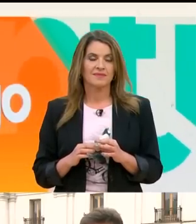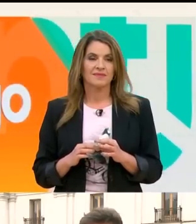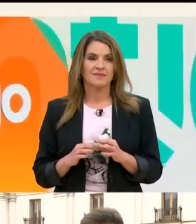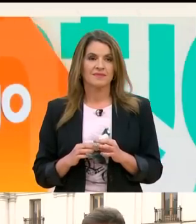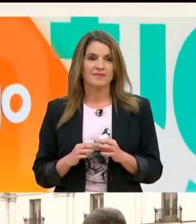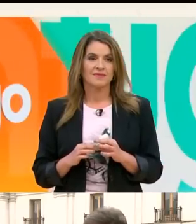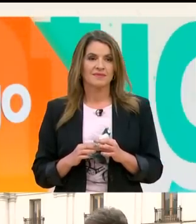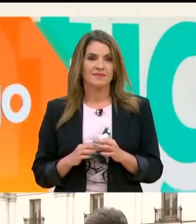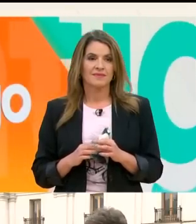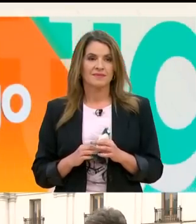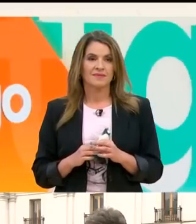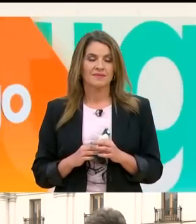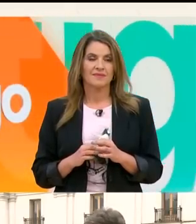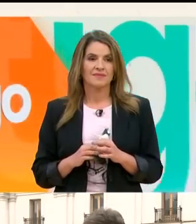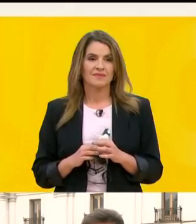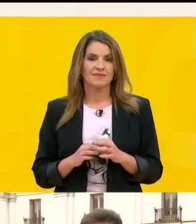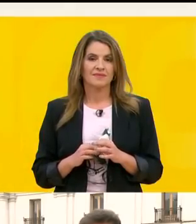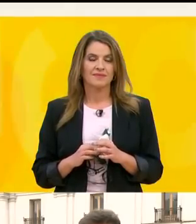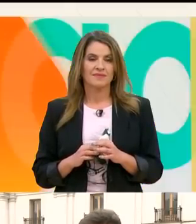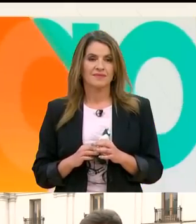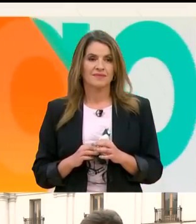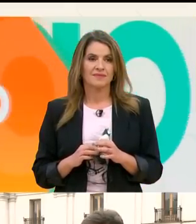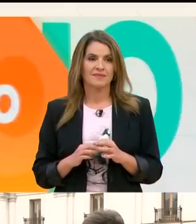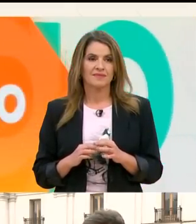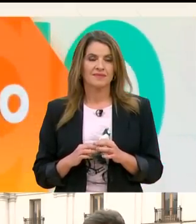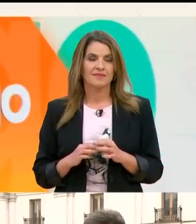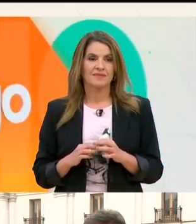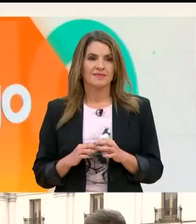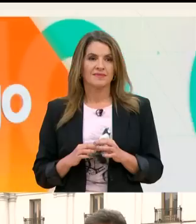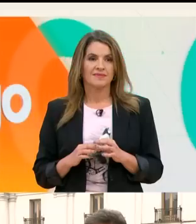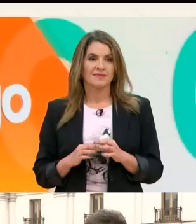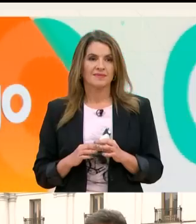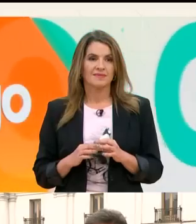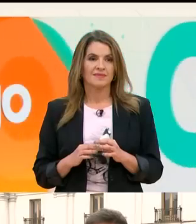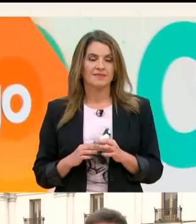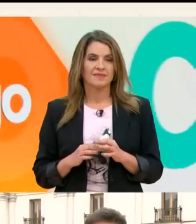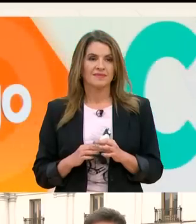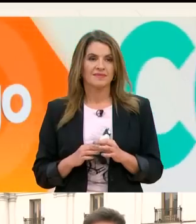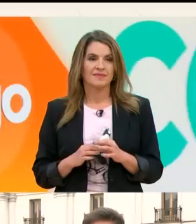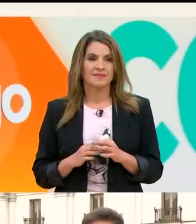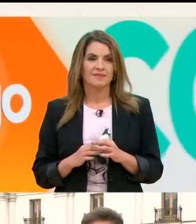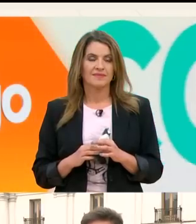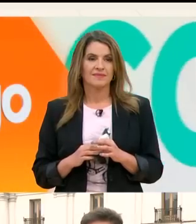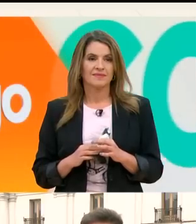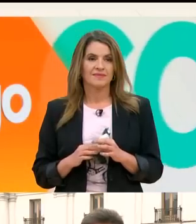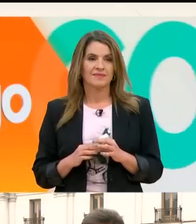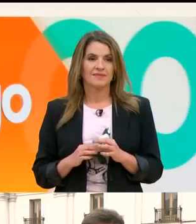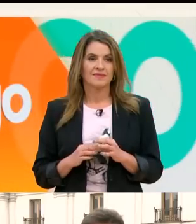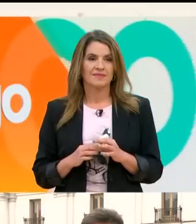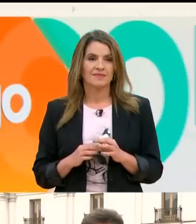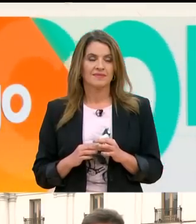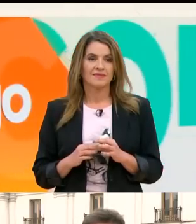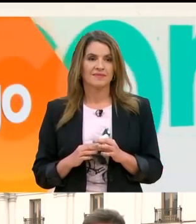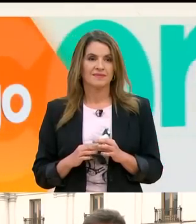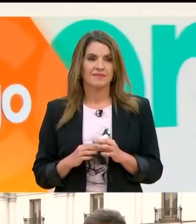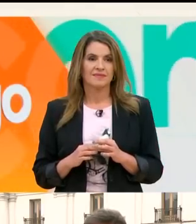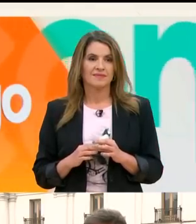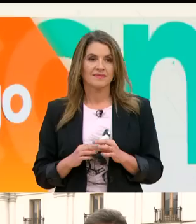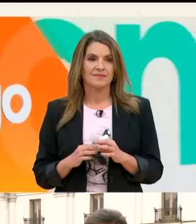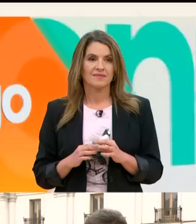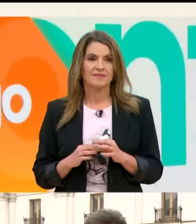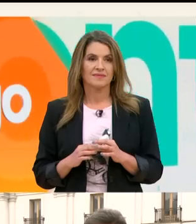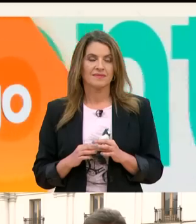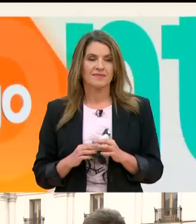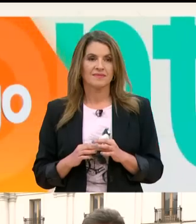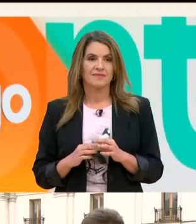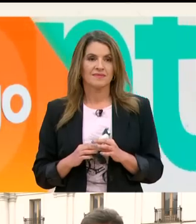tornó en el enemigo de las manifestaciones. Dos, lo que tú decías, Monse, de que en algún momento el centro de Santiago